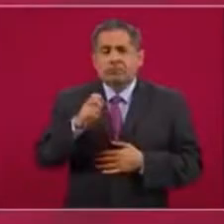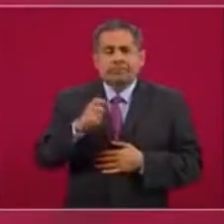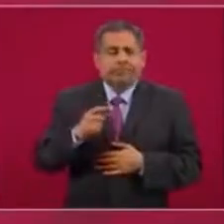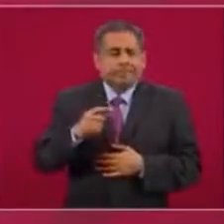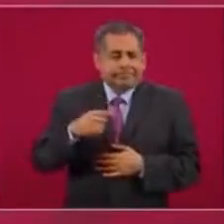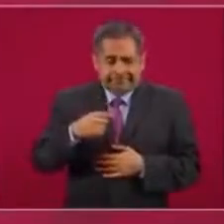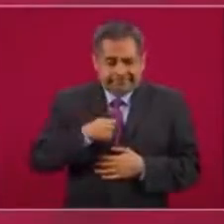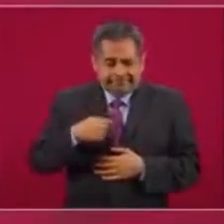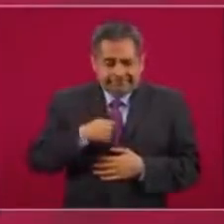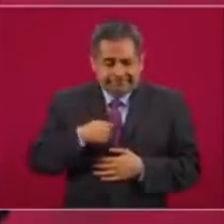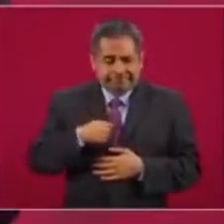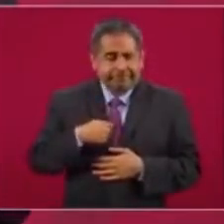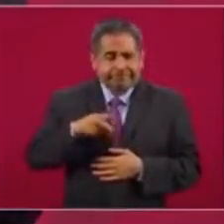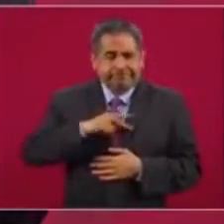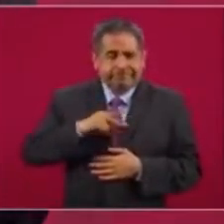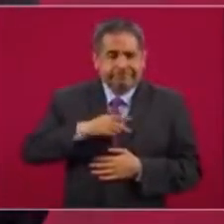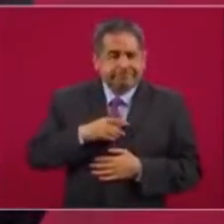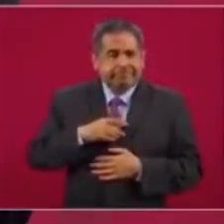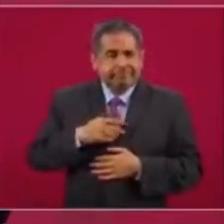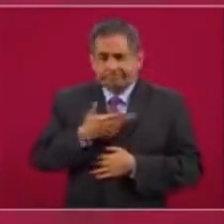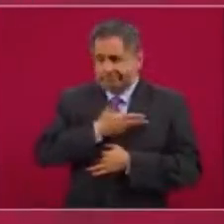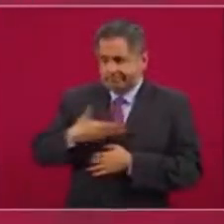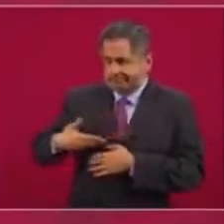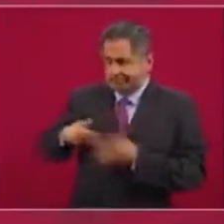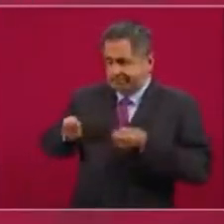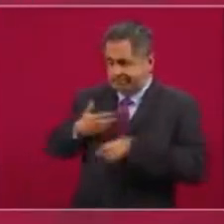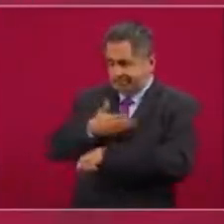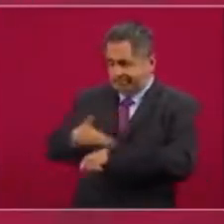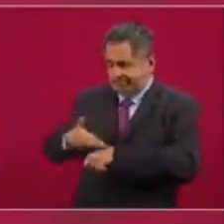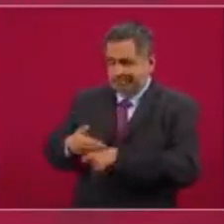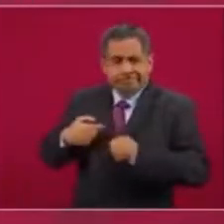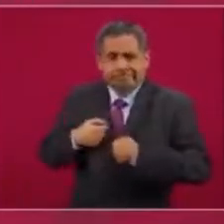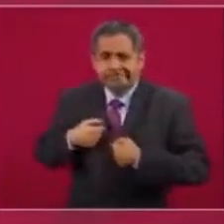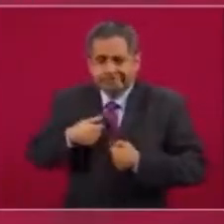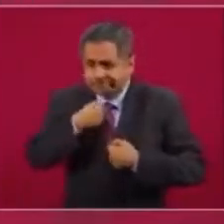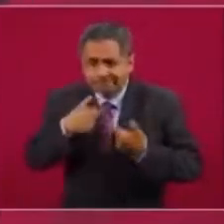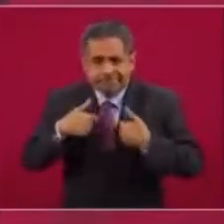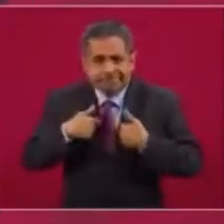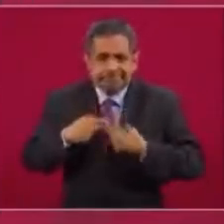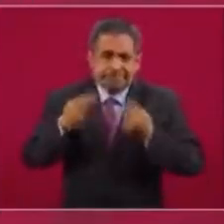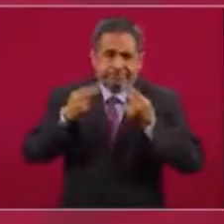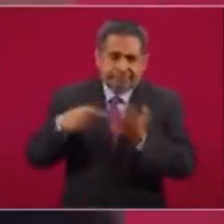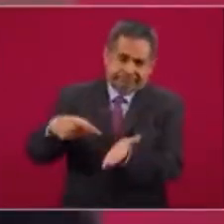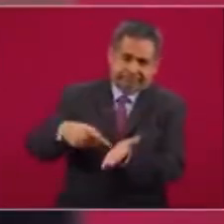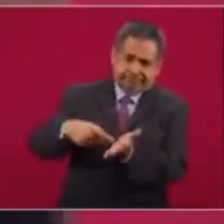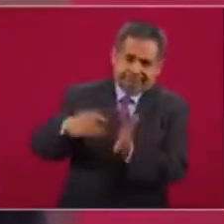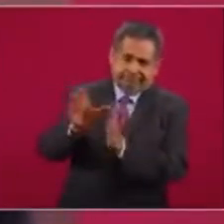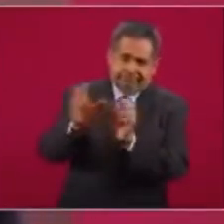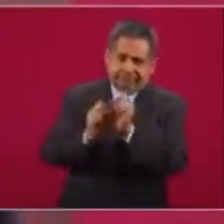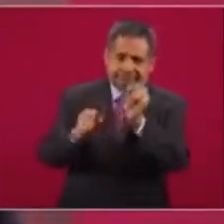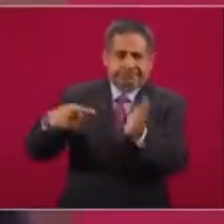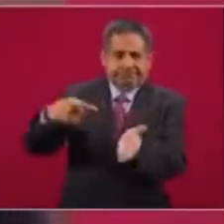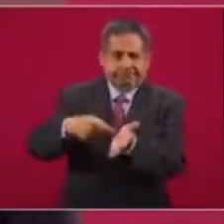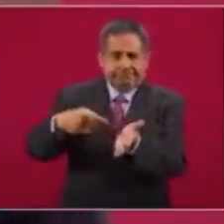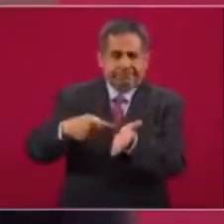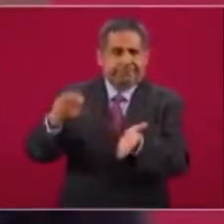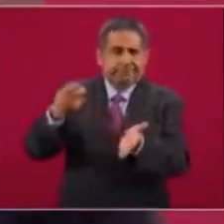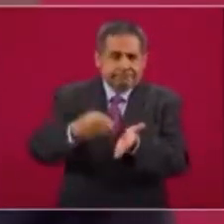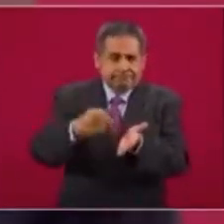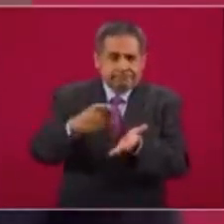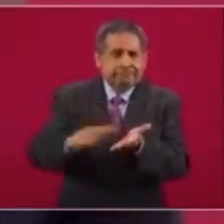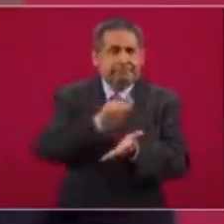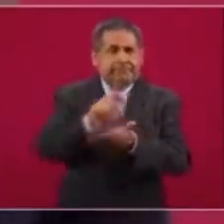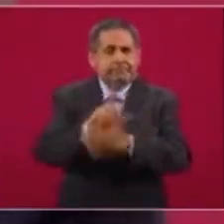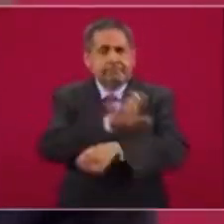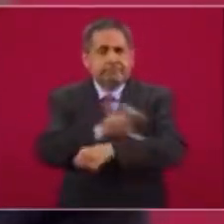asunto que tenga que ver con el presidente. Esto está en la Constitución, en la Ley de